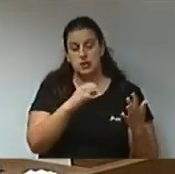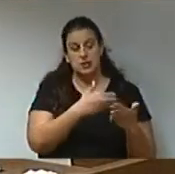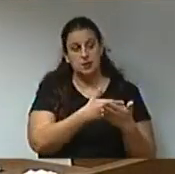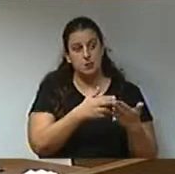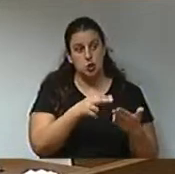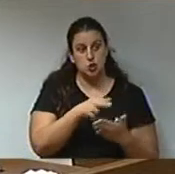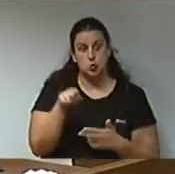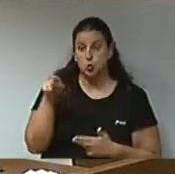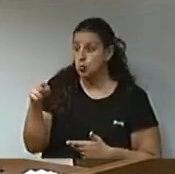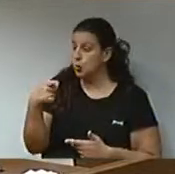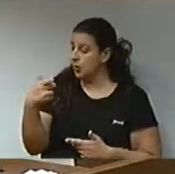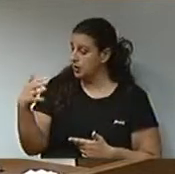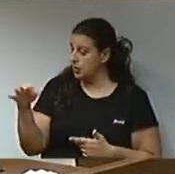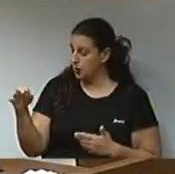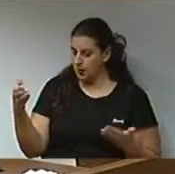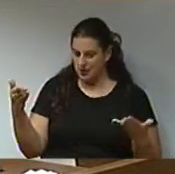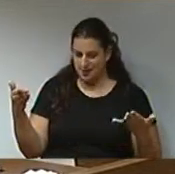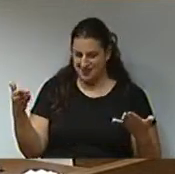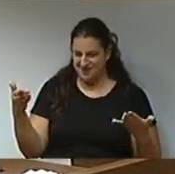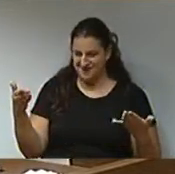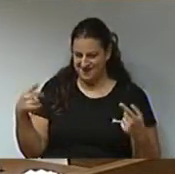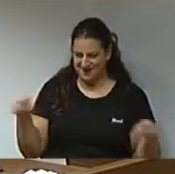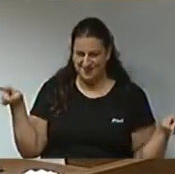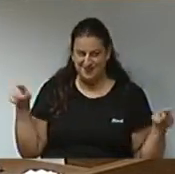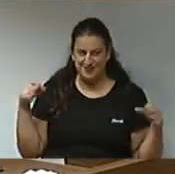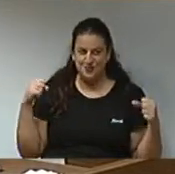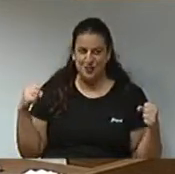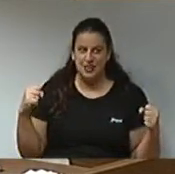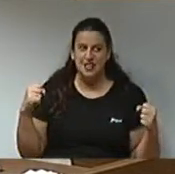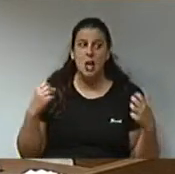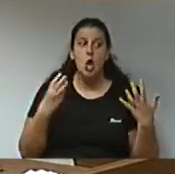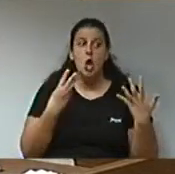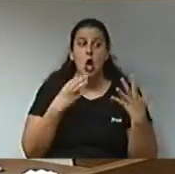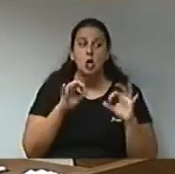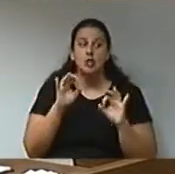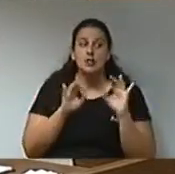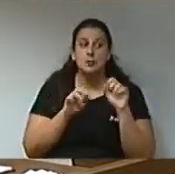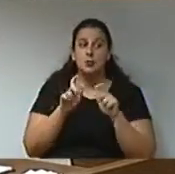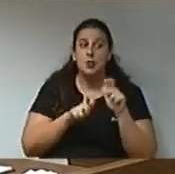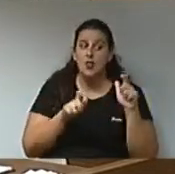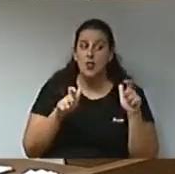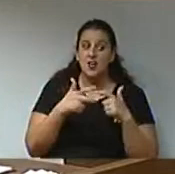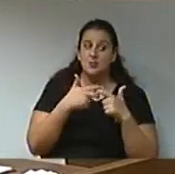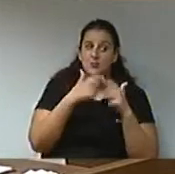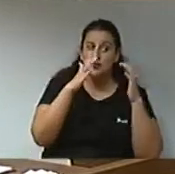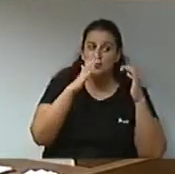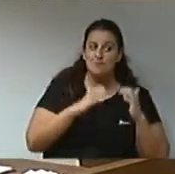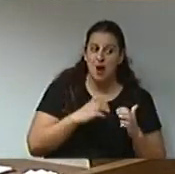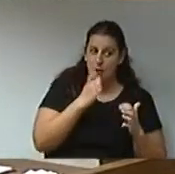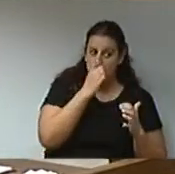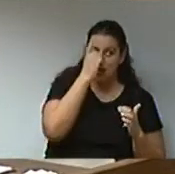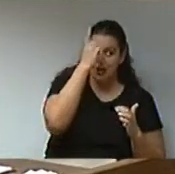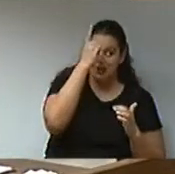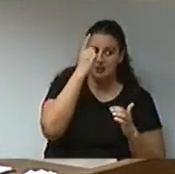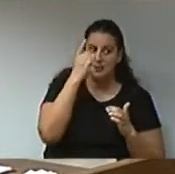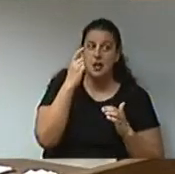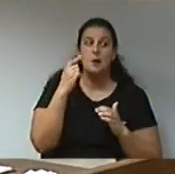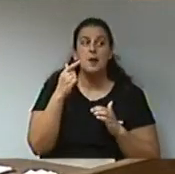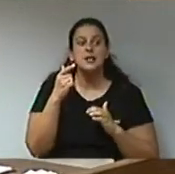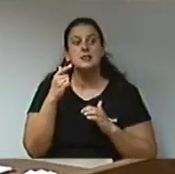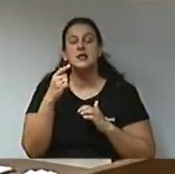150. Mire dónde nos quedamos, uno y otros. Supone que el 80% de los ciudadanos tenga los impuestos más bajos y supone generar 70.000 puestos de